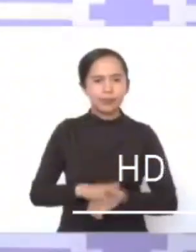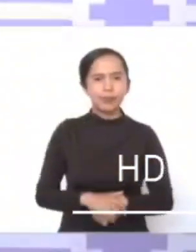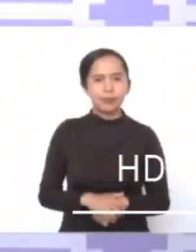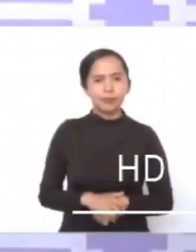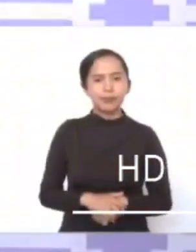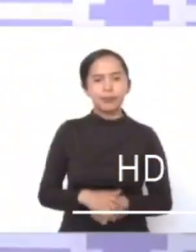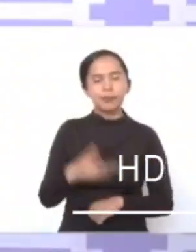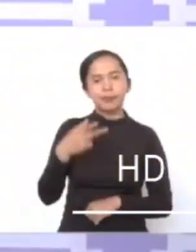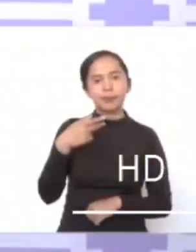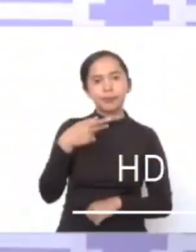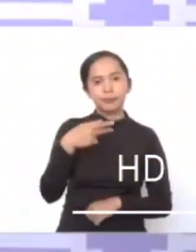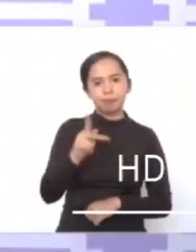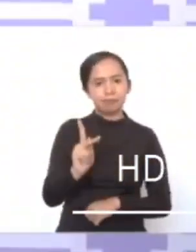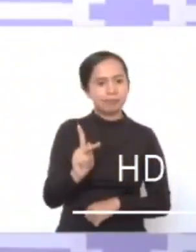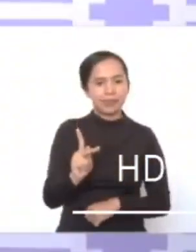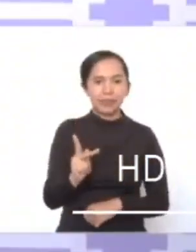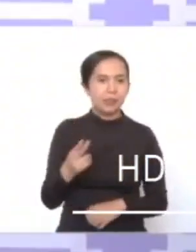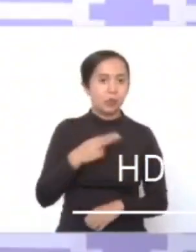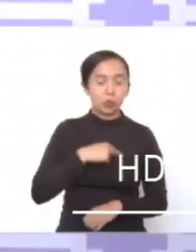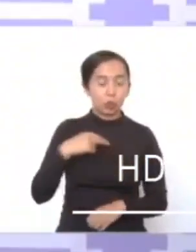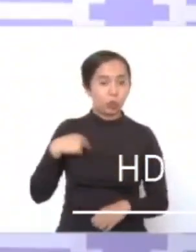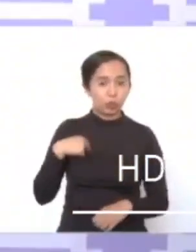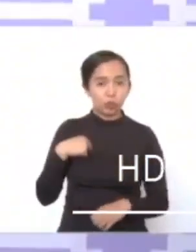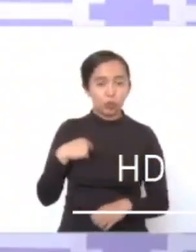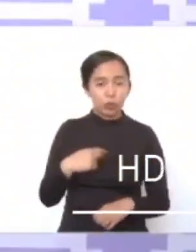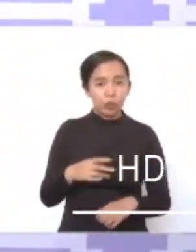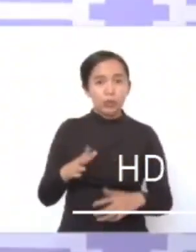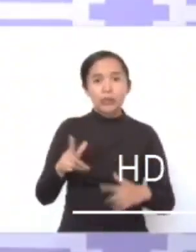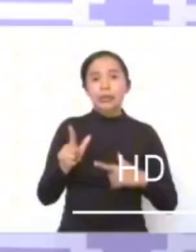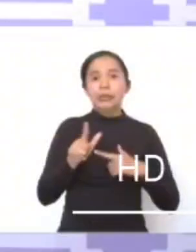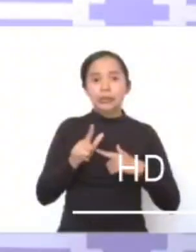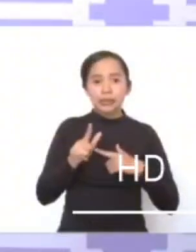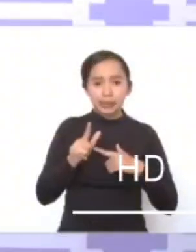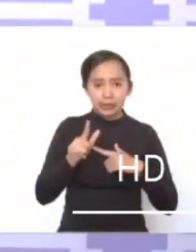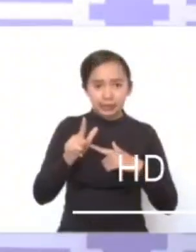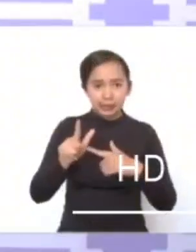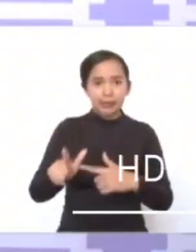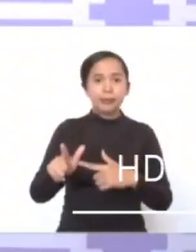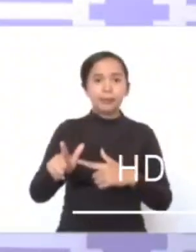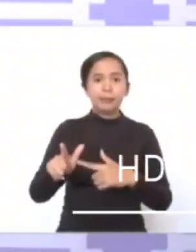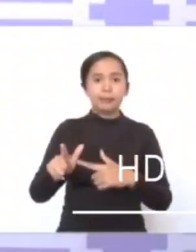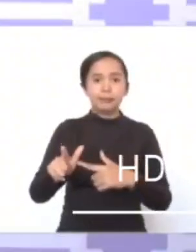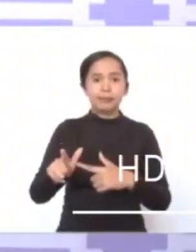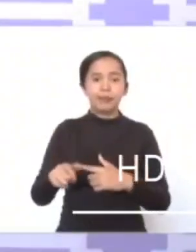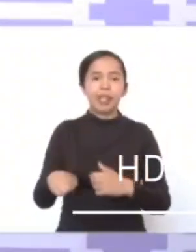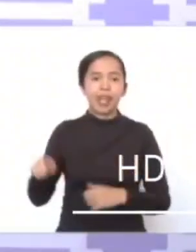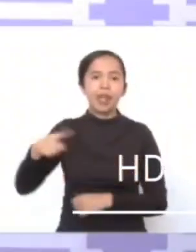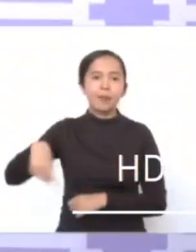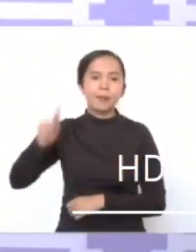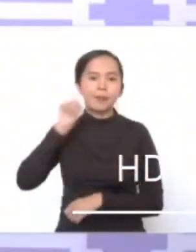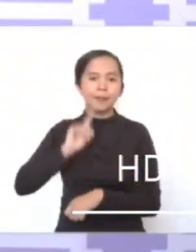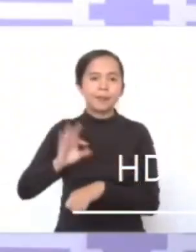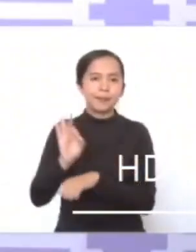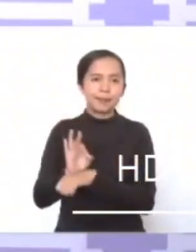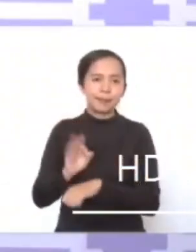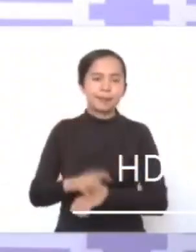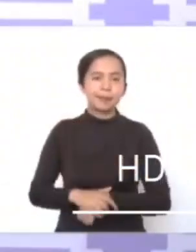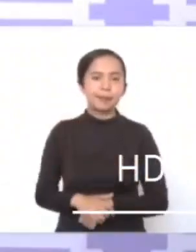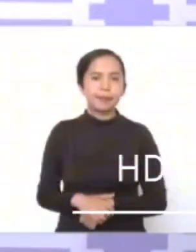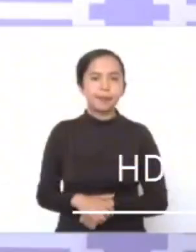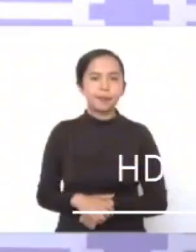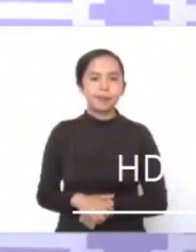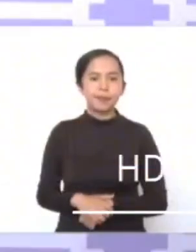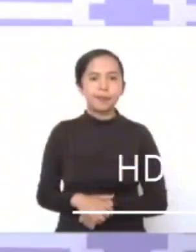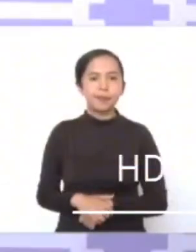Pero aún así, no terminamos de erradicar la violencia hacia las mujeres. ¿Qué